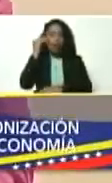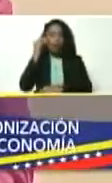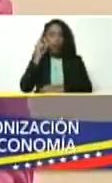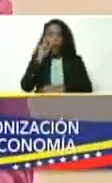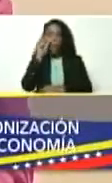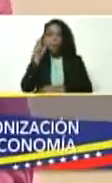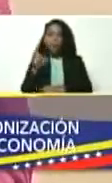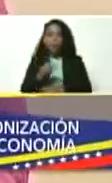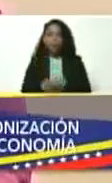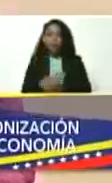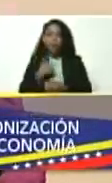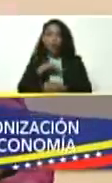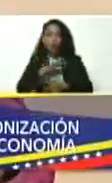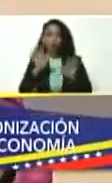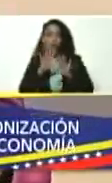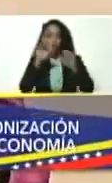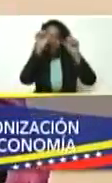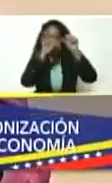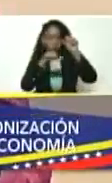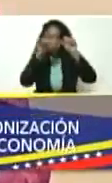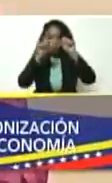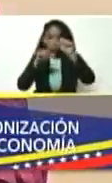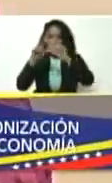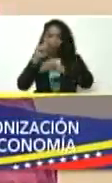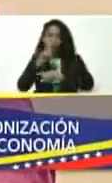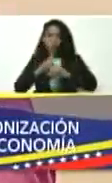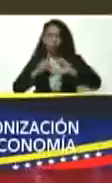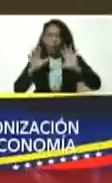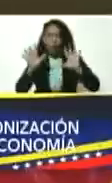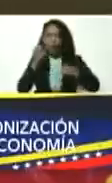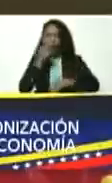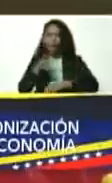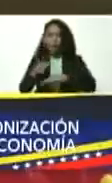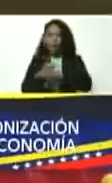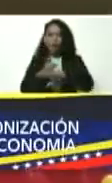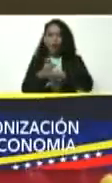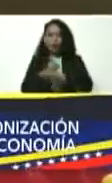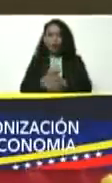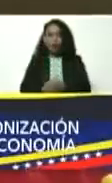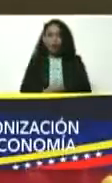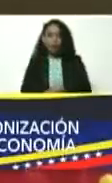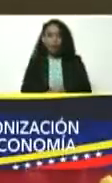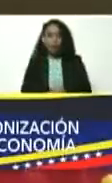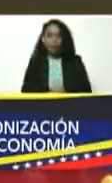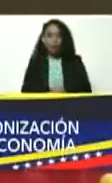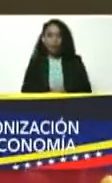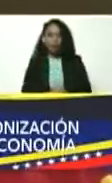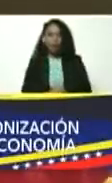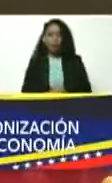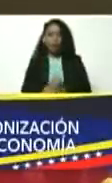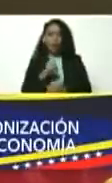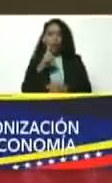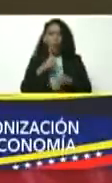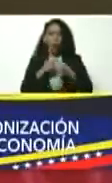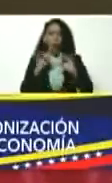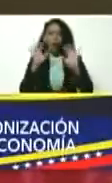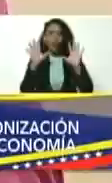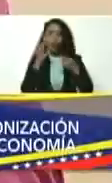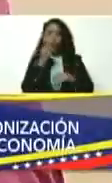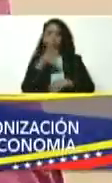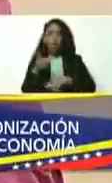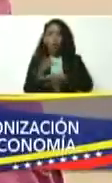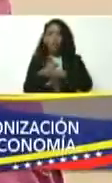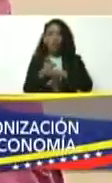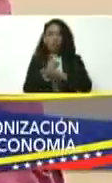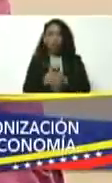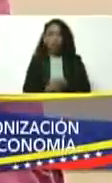hemos revisado bueno el 1 por 10 del buen gobierno 1 por 10 del buen gobierno